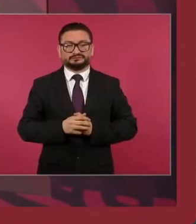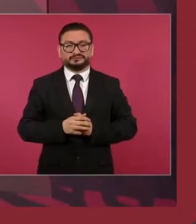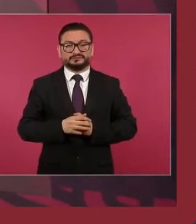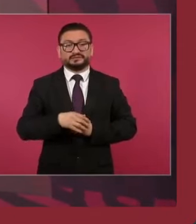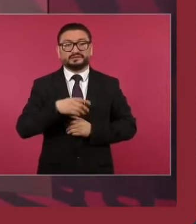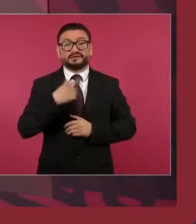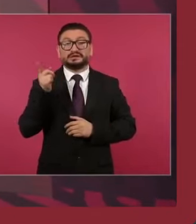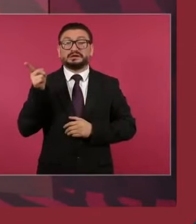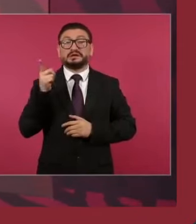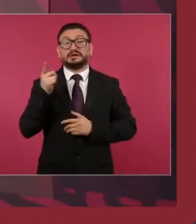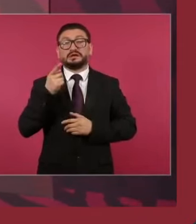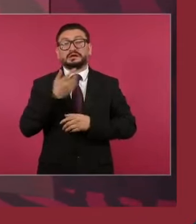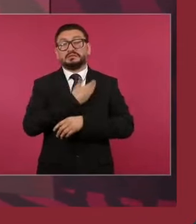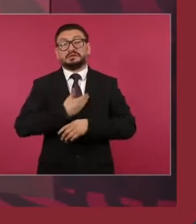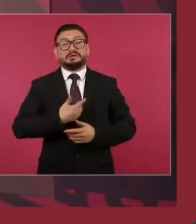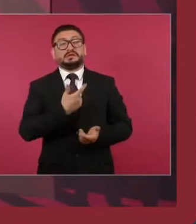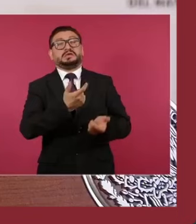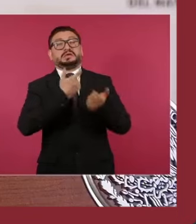muerto de risa.